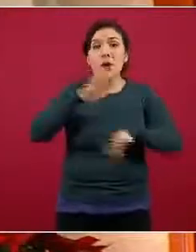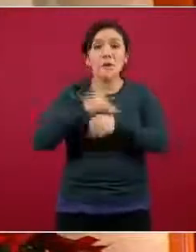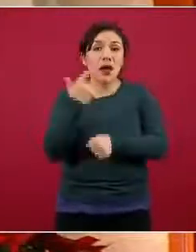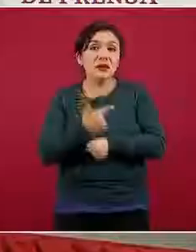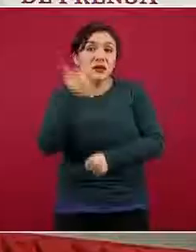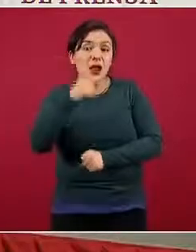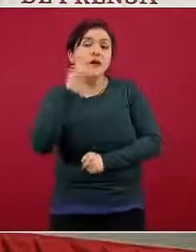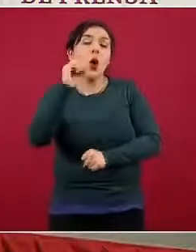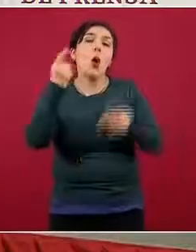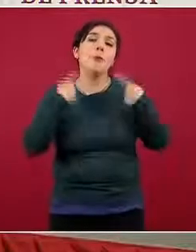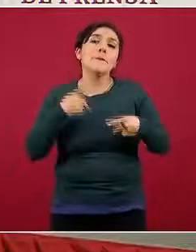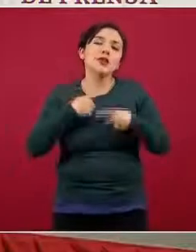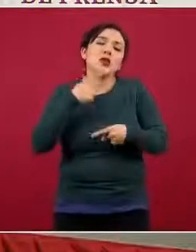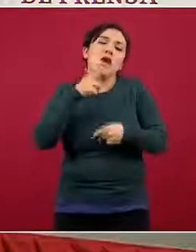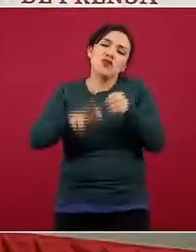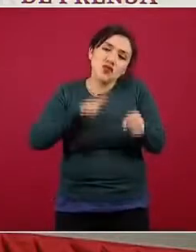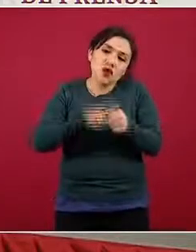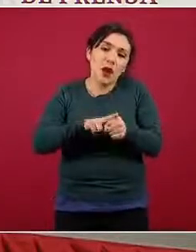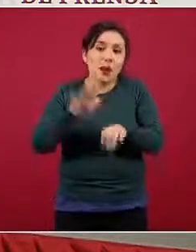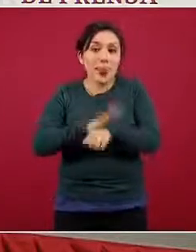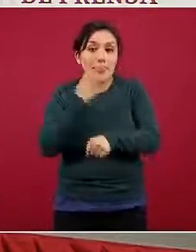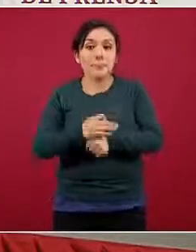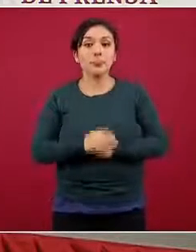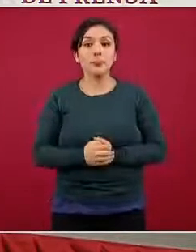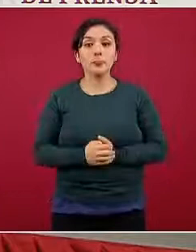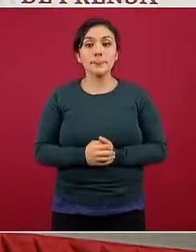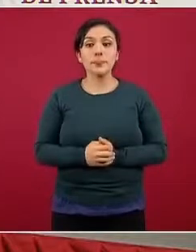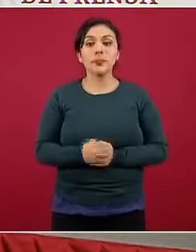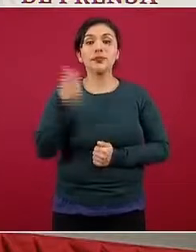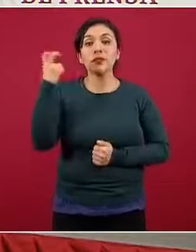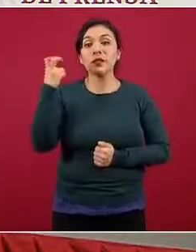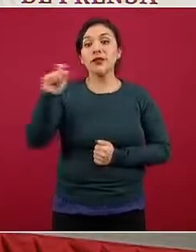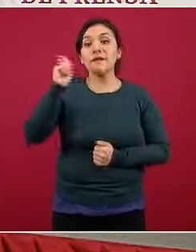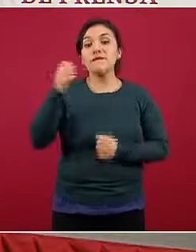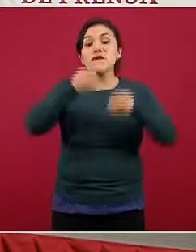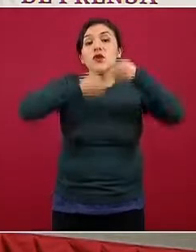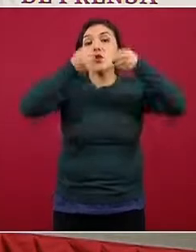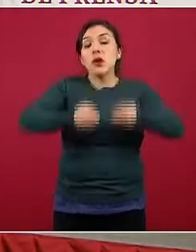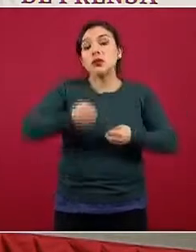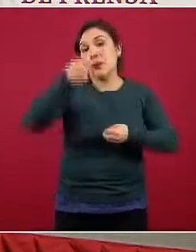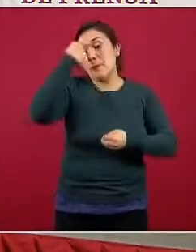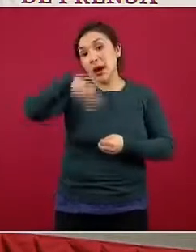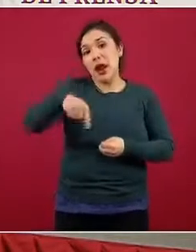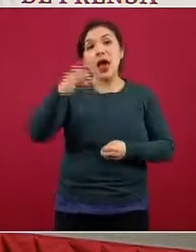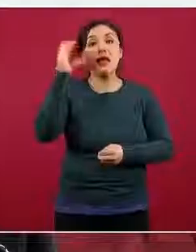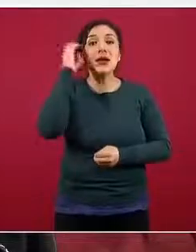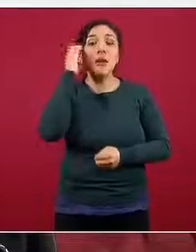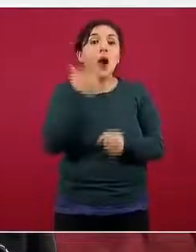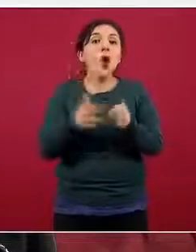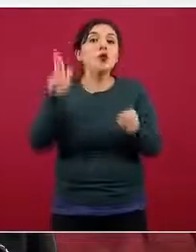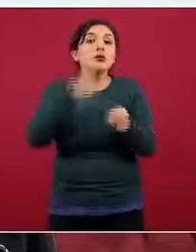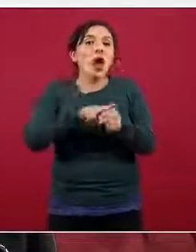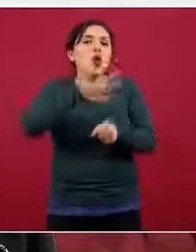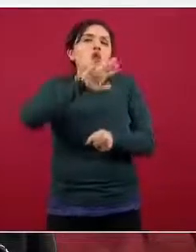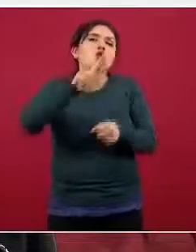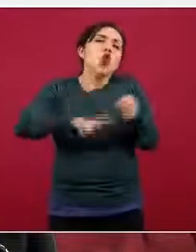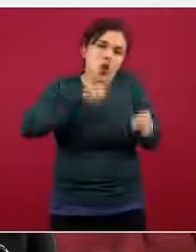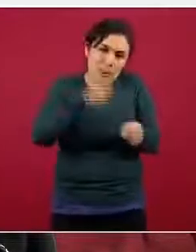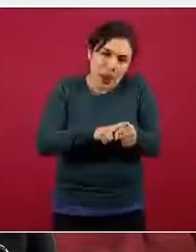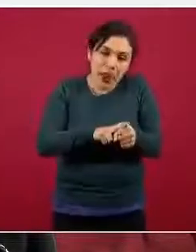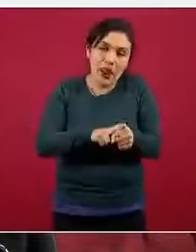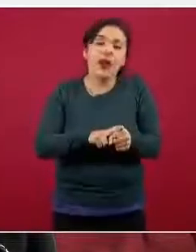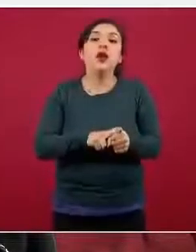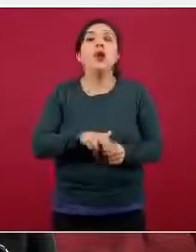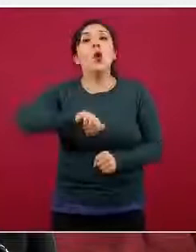críticos como para pacientes no críticos. Esto es la ocupación para camas de hospitalización general. En la